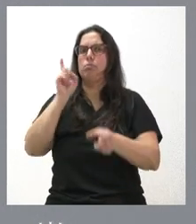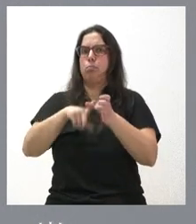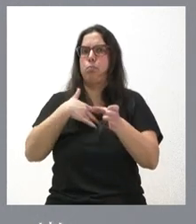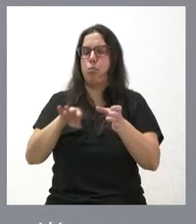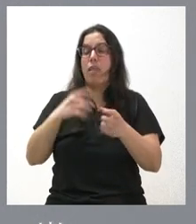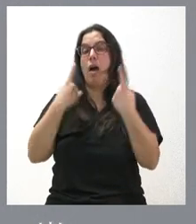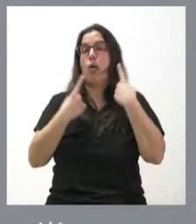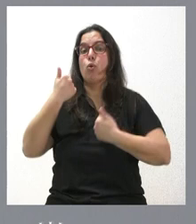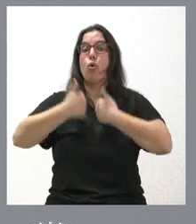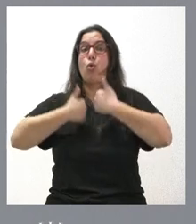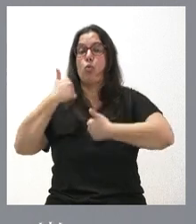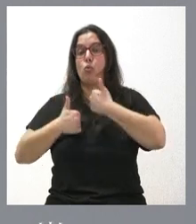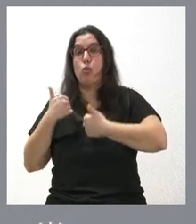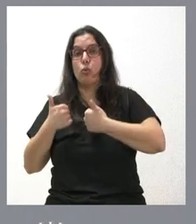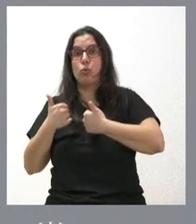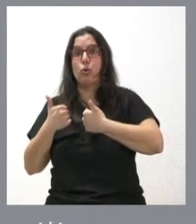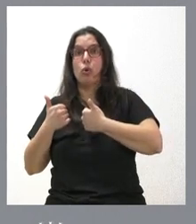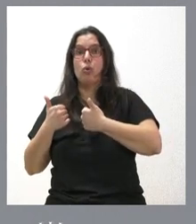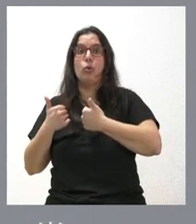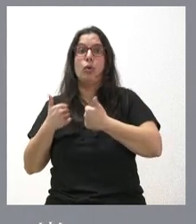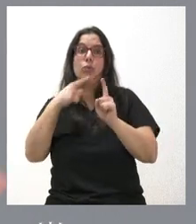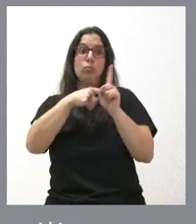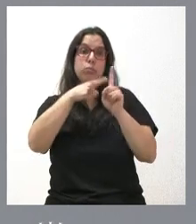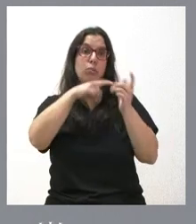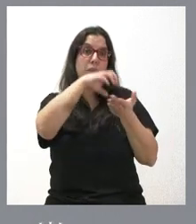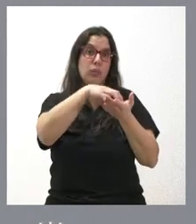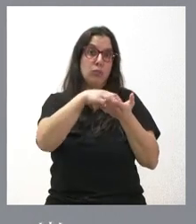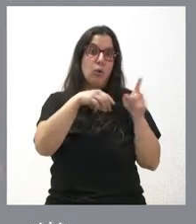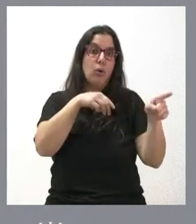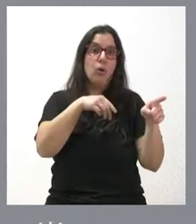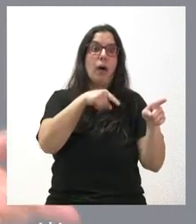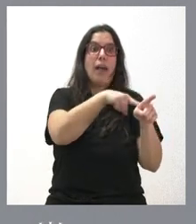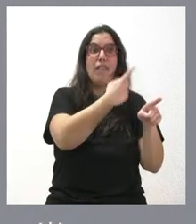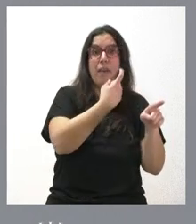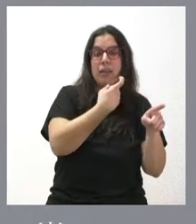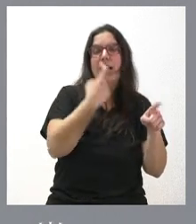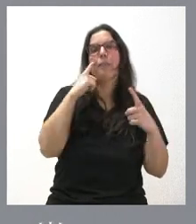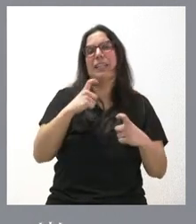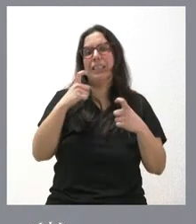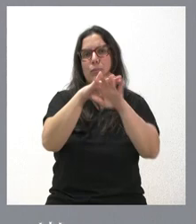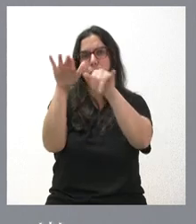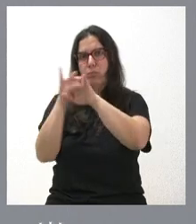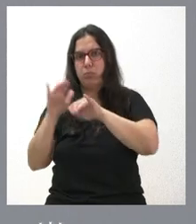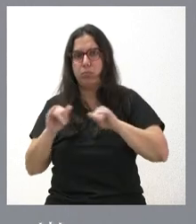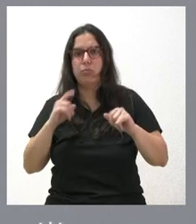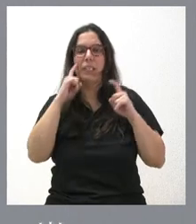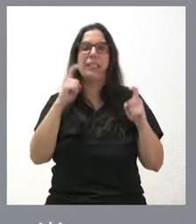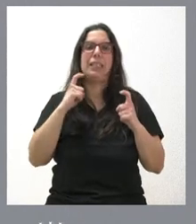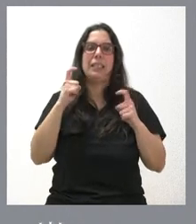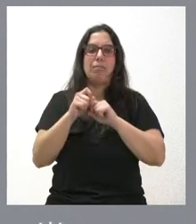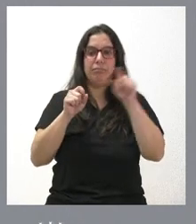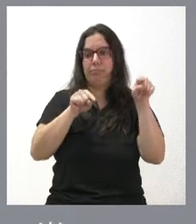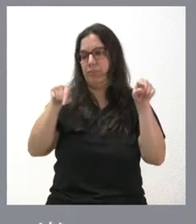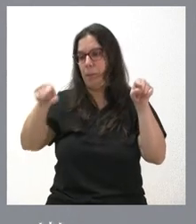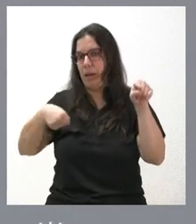concursan y van más a un centro que a otro y en ese centro hay algunas carencias y procuramos en el plazo más tiempo de breve posible